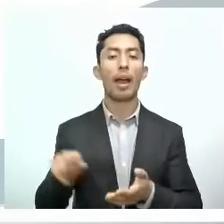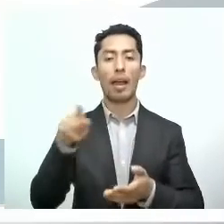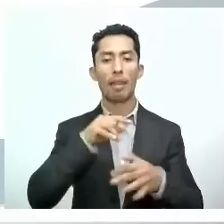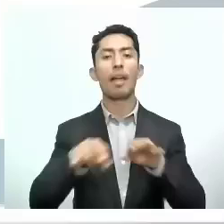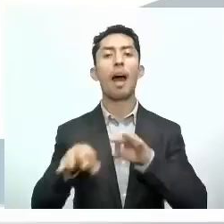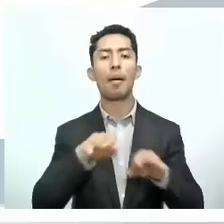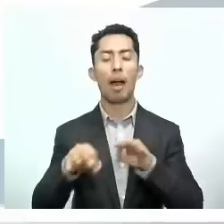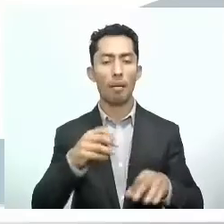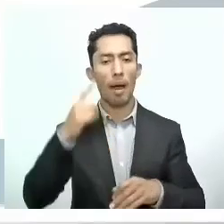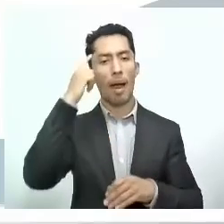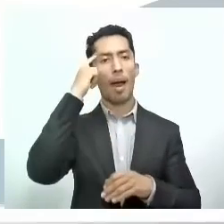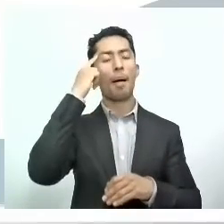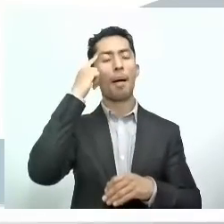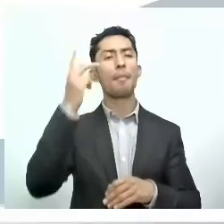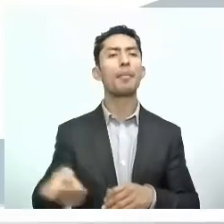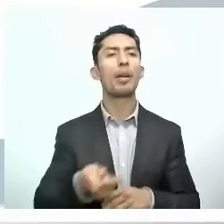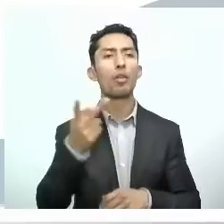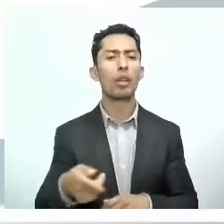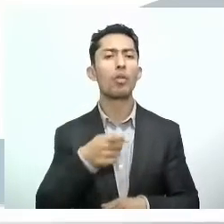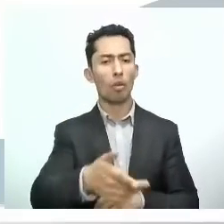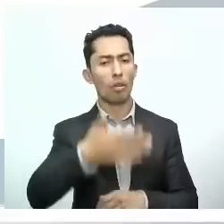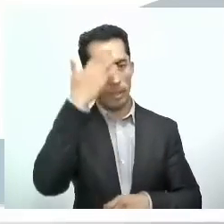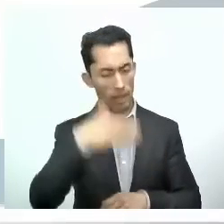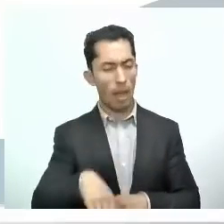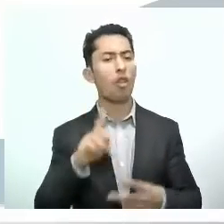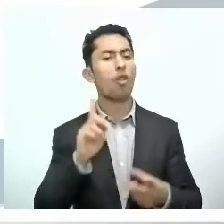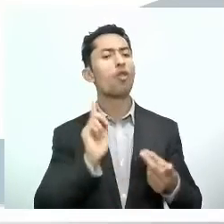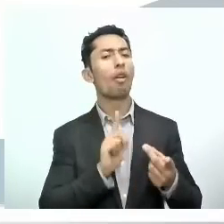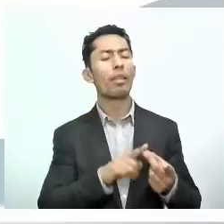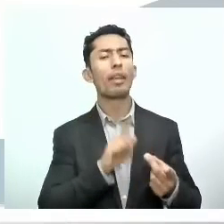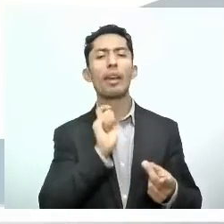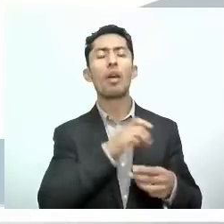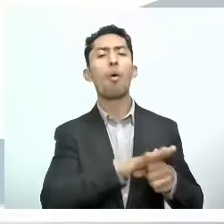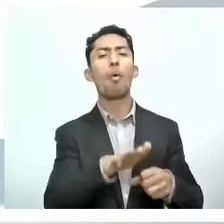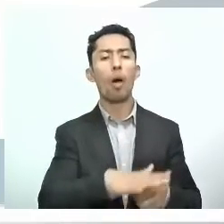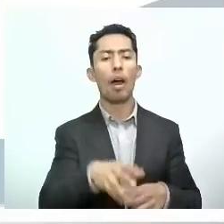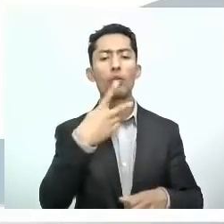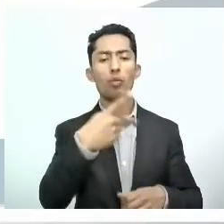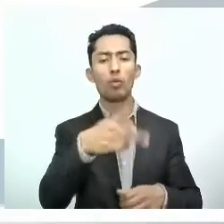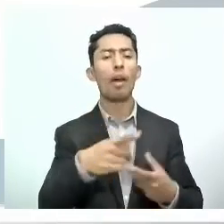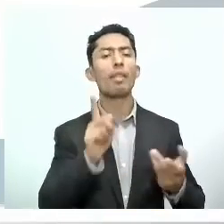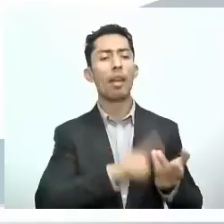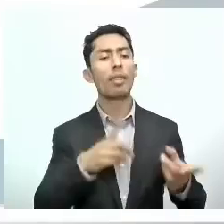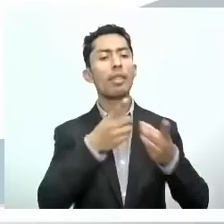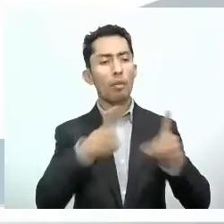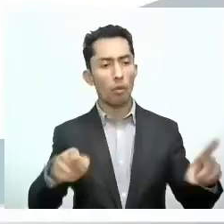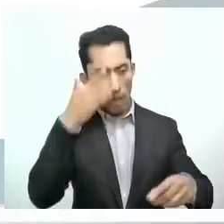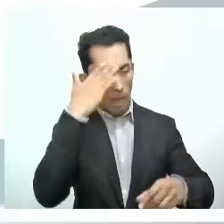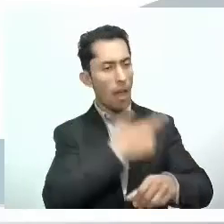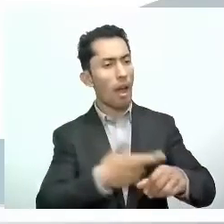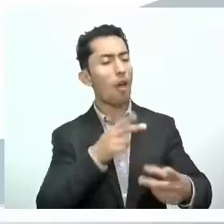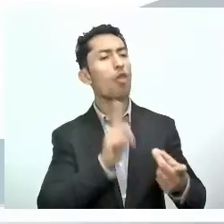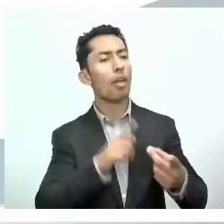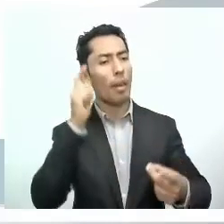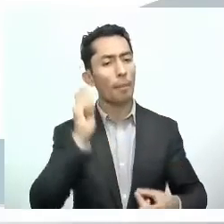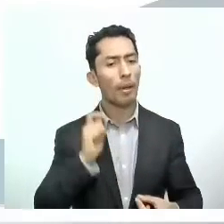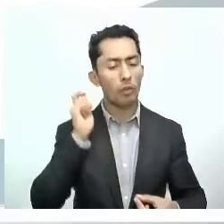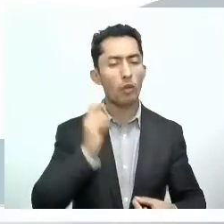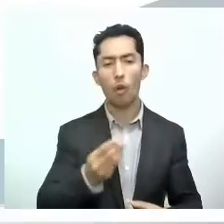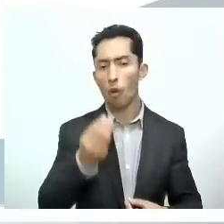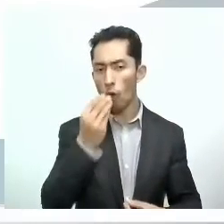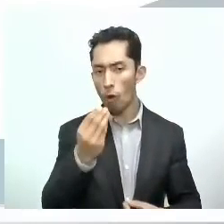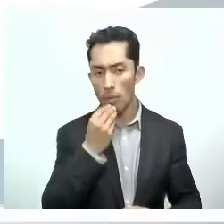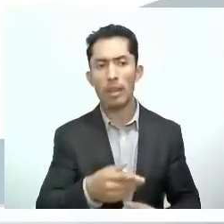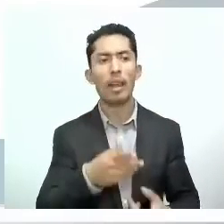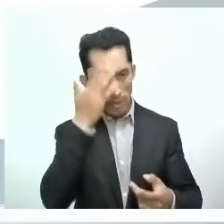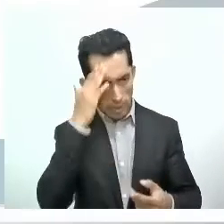preguntamos si sabían dónde tenían que resolver sus situaciones de divorcio, de pensión alimenticia, dónde